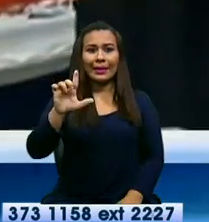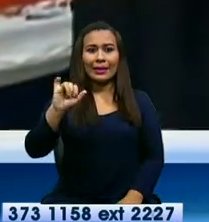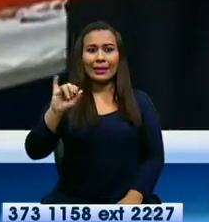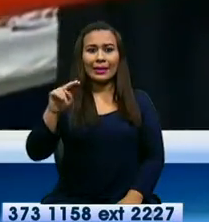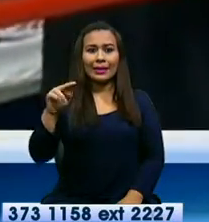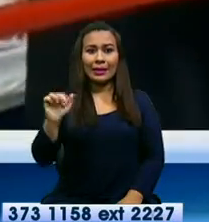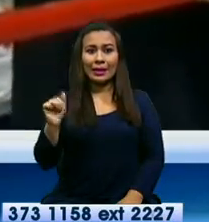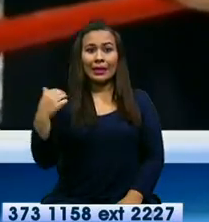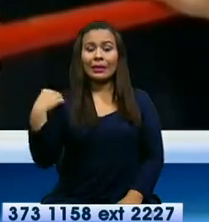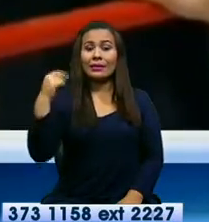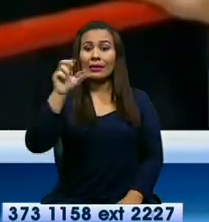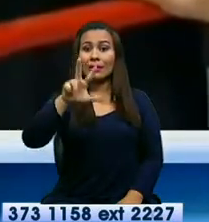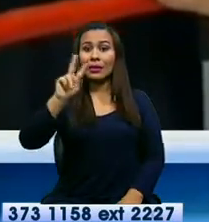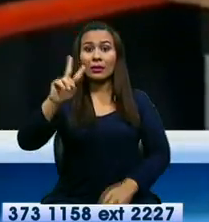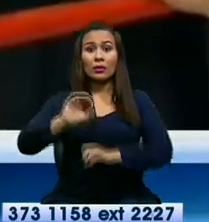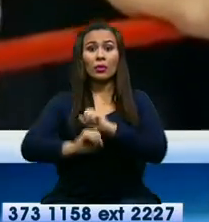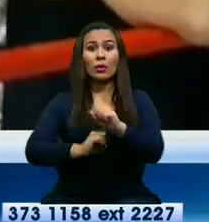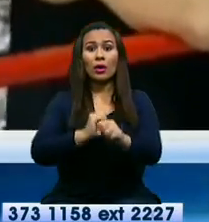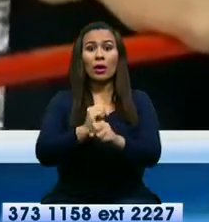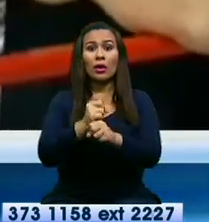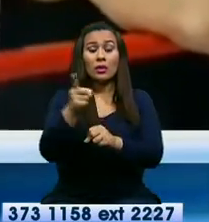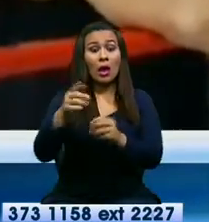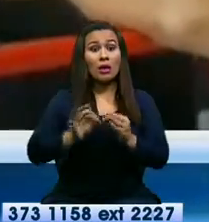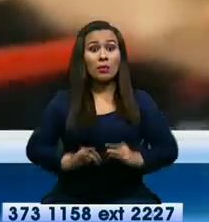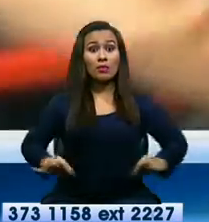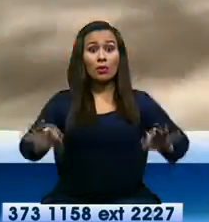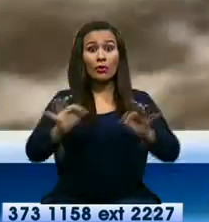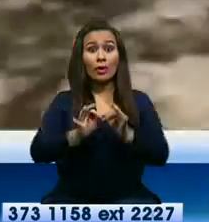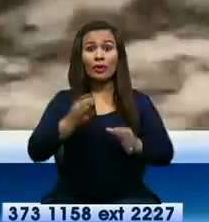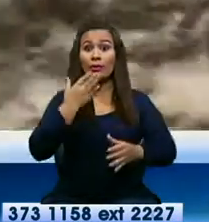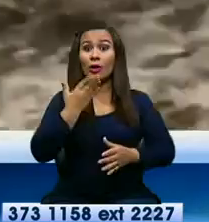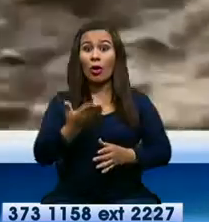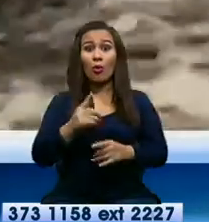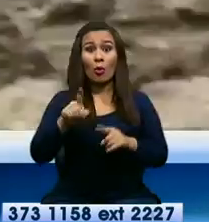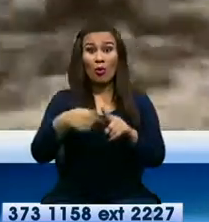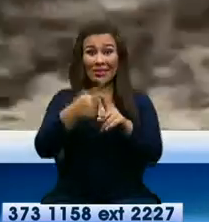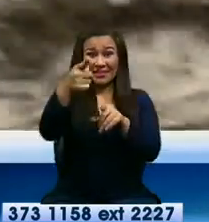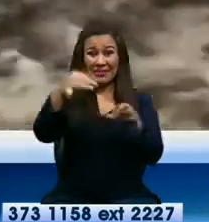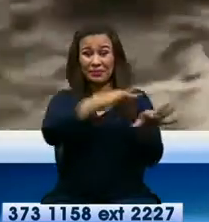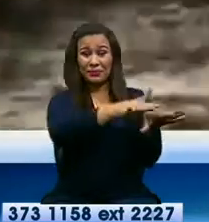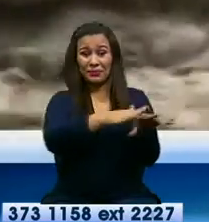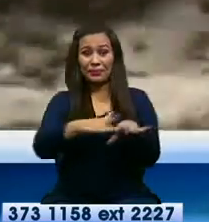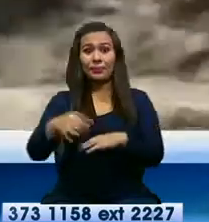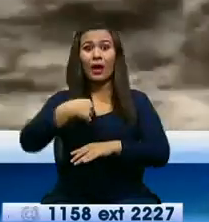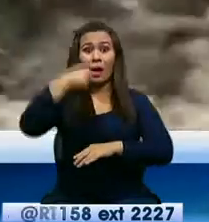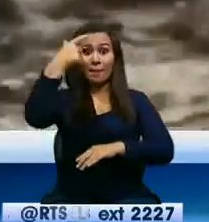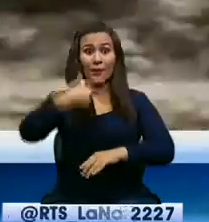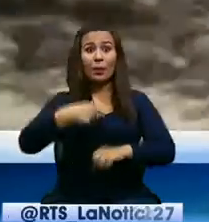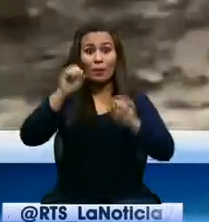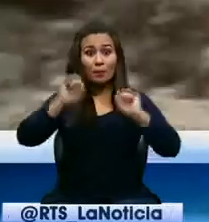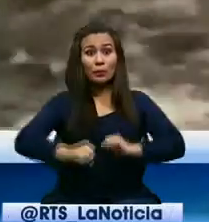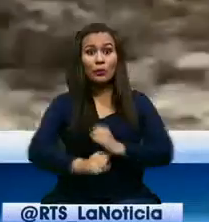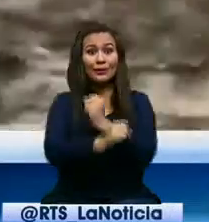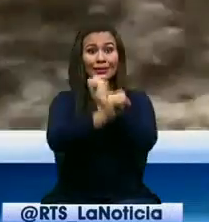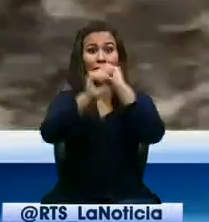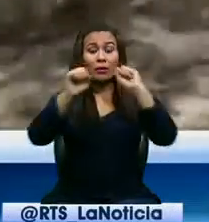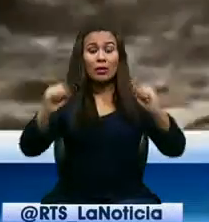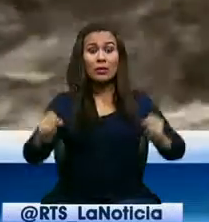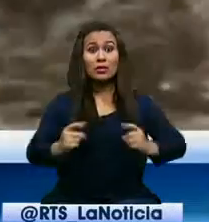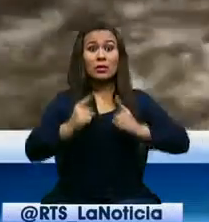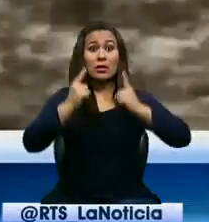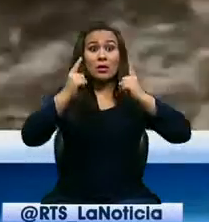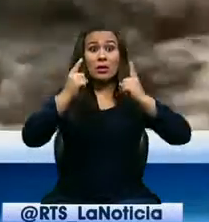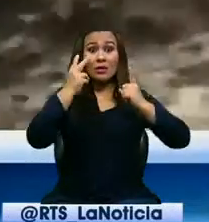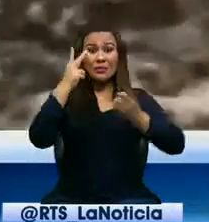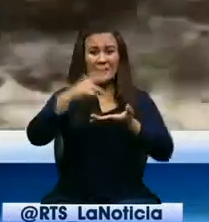años, quien se ha convertido en símbolo de una tragedia que actualmente azota Perú. Impresionante lo que podemos ver en